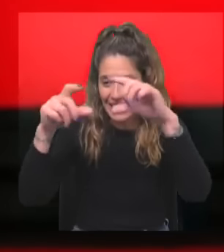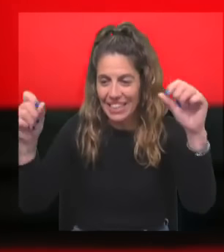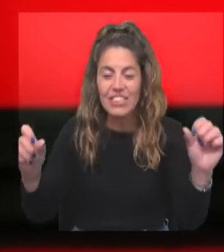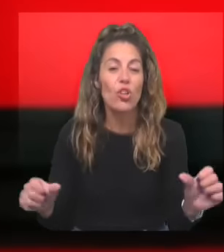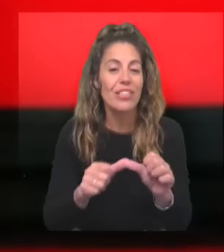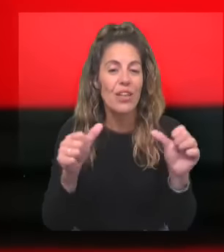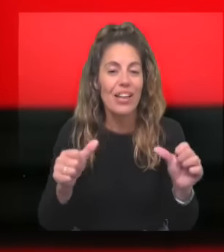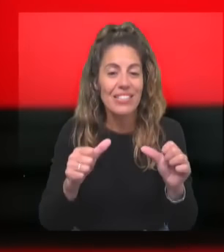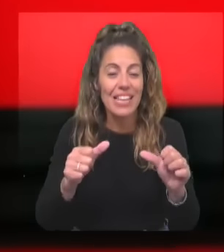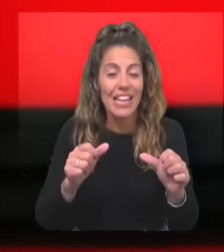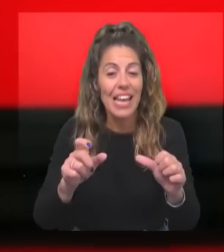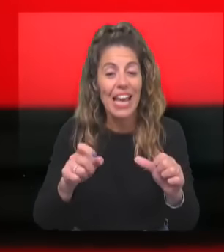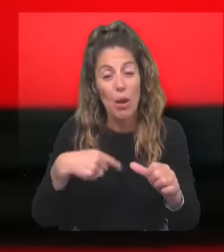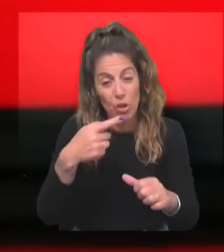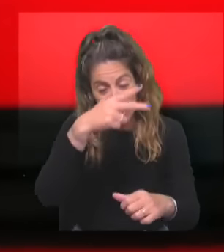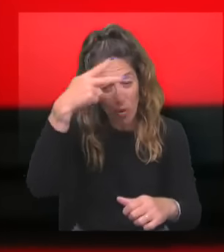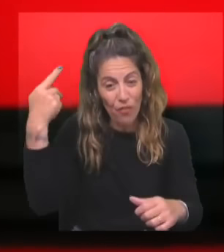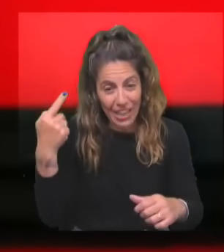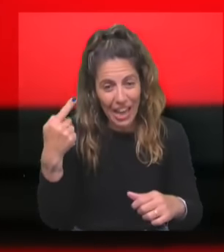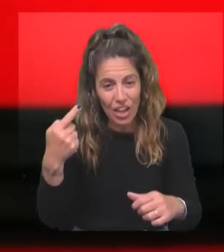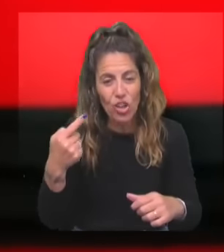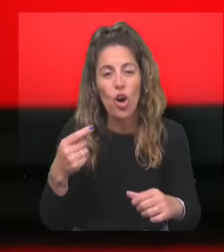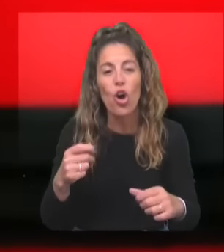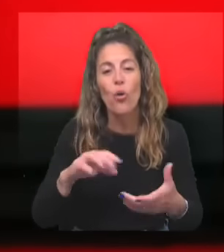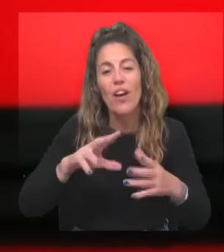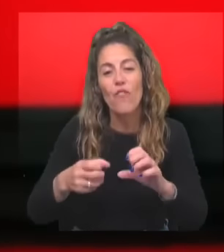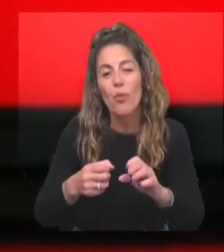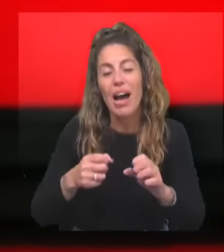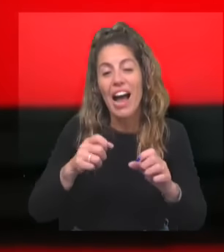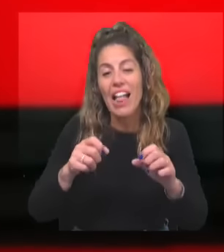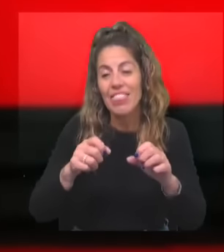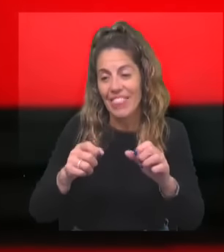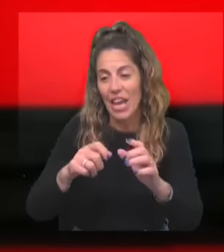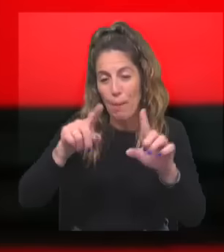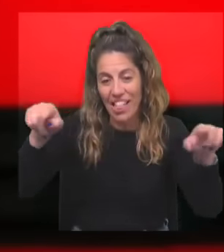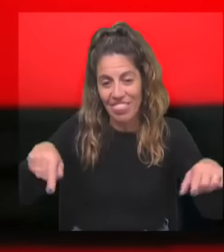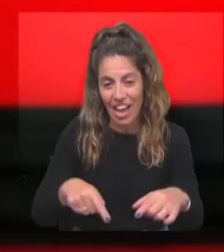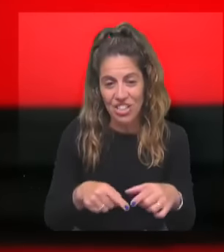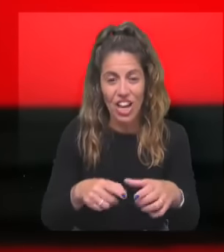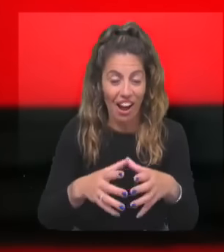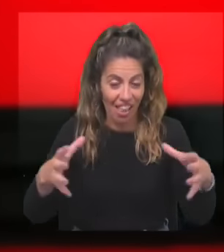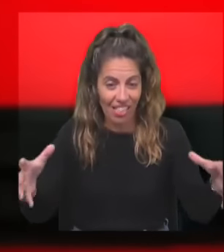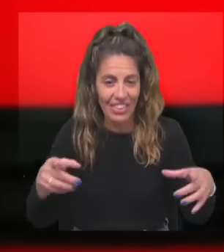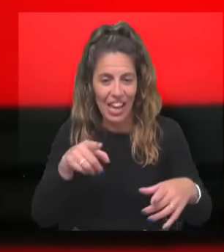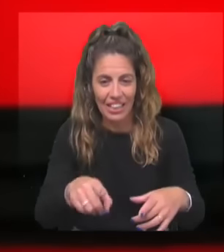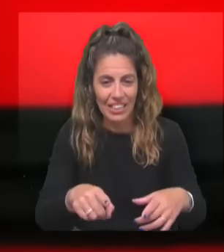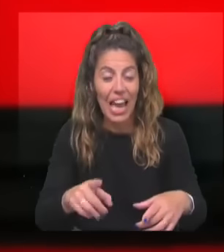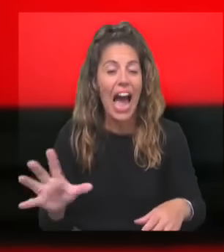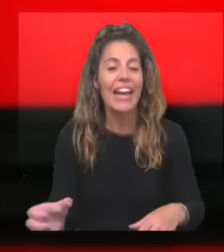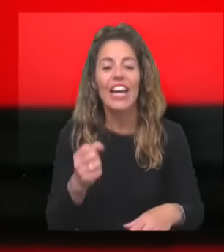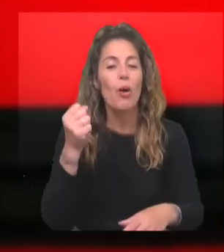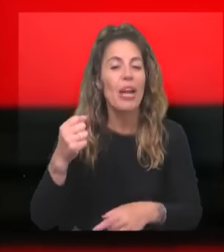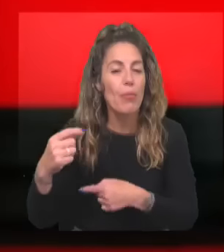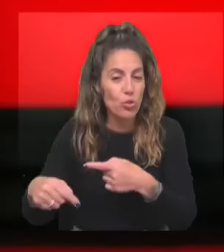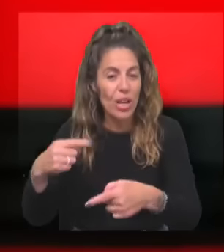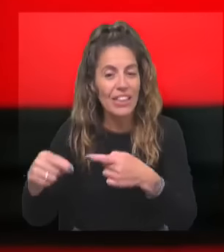en este nuevo cine que es ese cine de pantallas inflables. y recuperamos ahí una tradición muy linda, eso ya en Uruguay viene creciendo